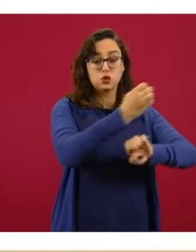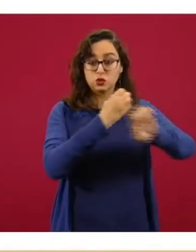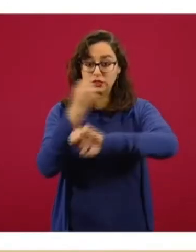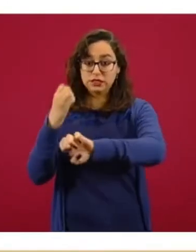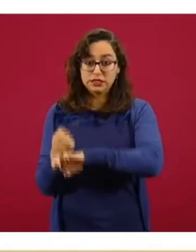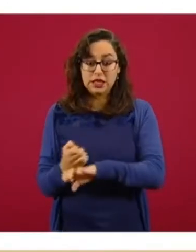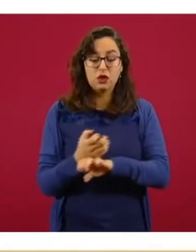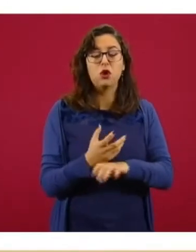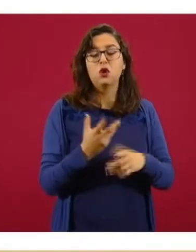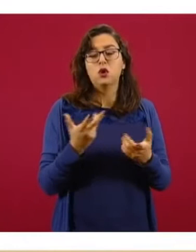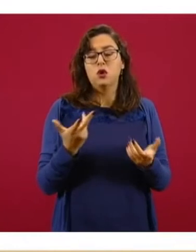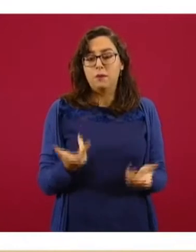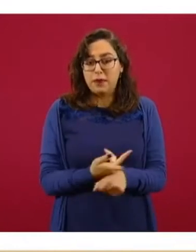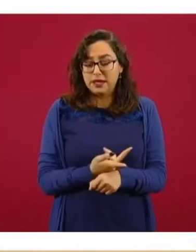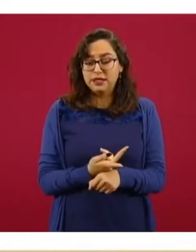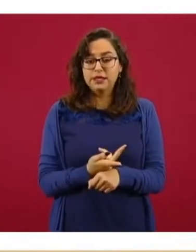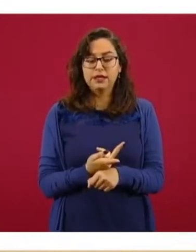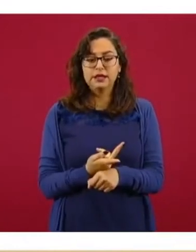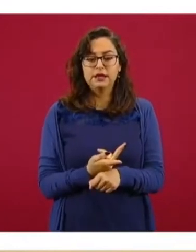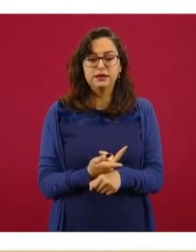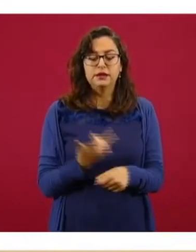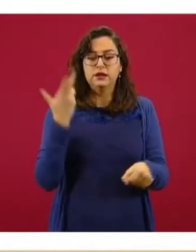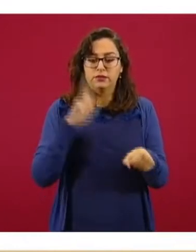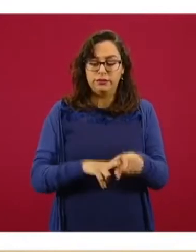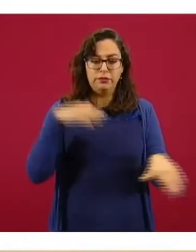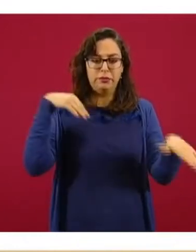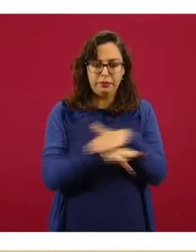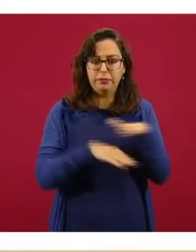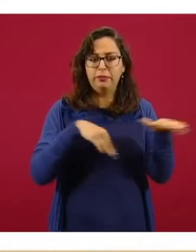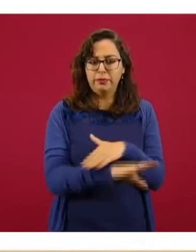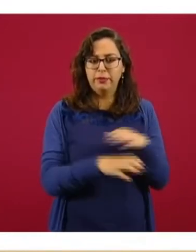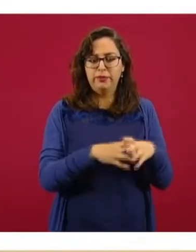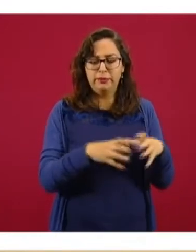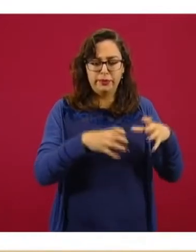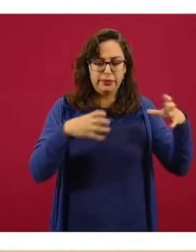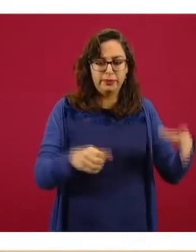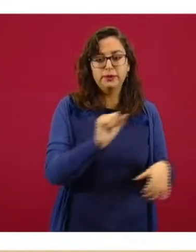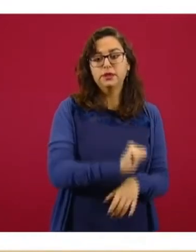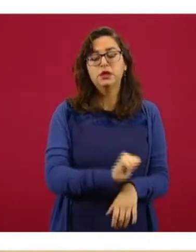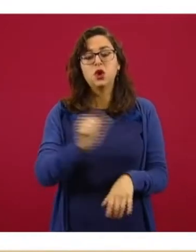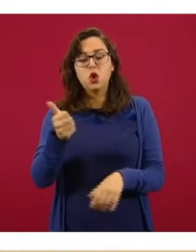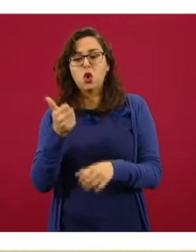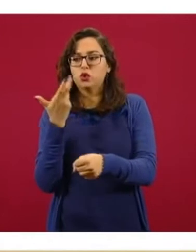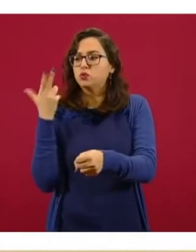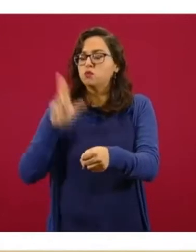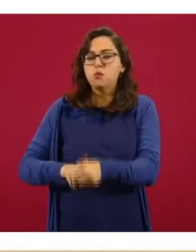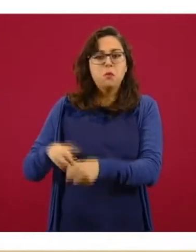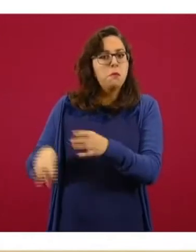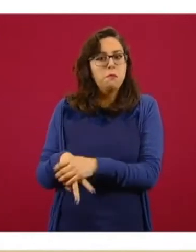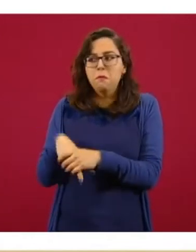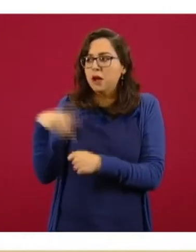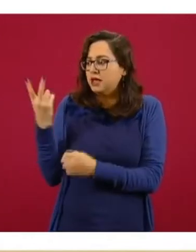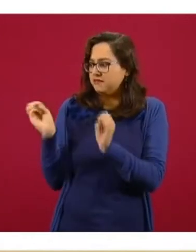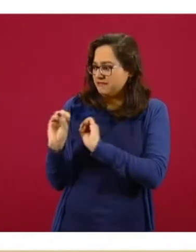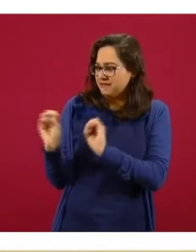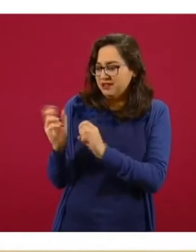tenemos incremento en el número de personas hospitalizadas, En otras tenemos hospitales que prácticamente ya no